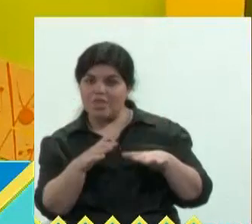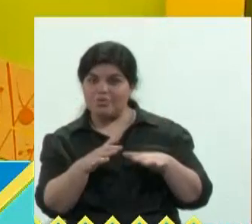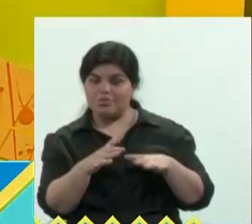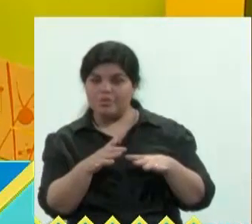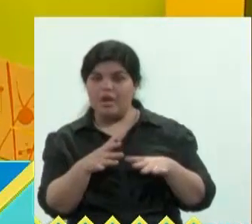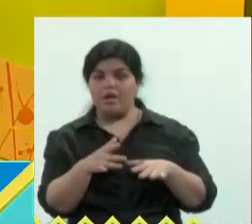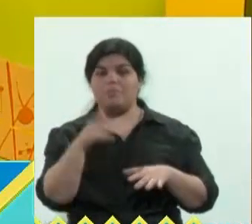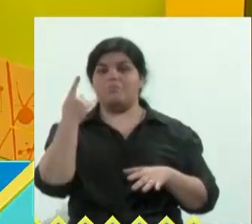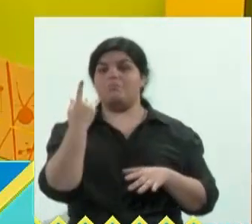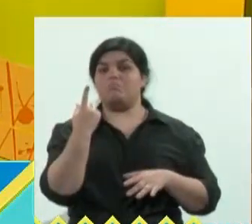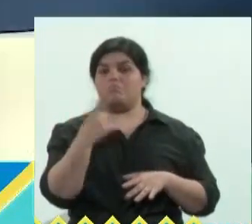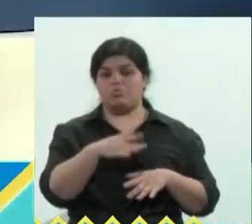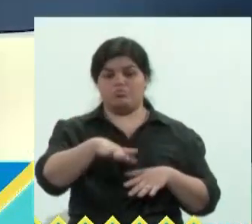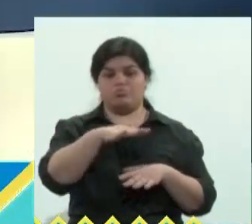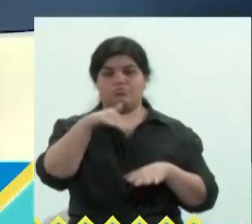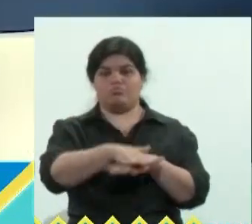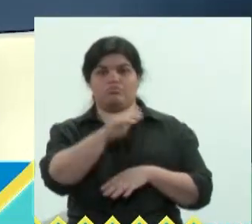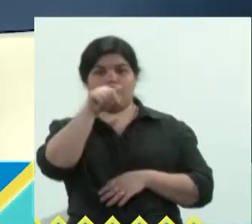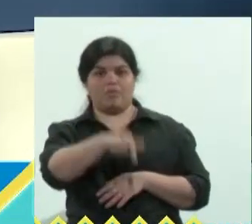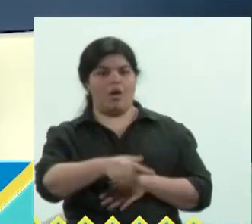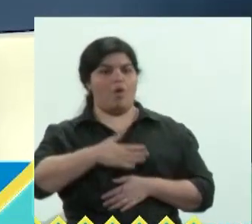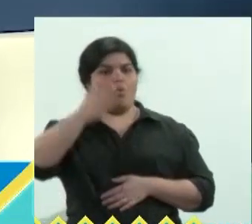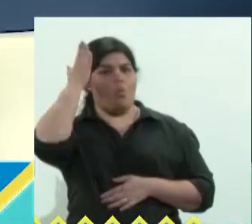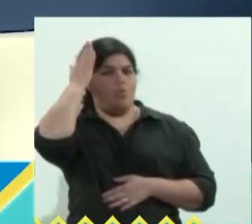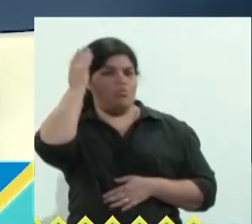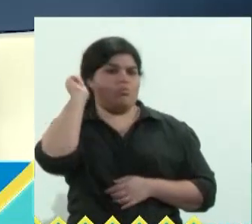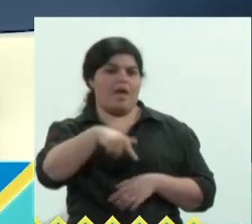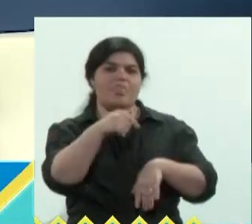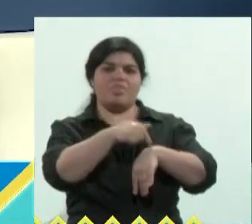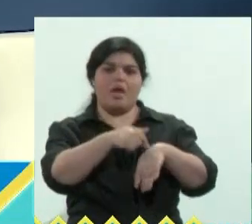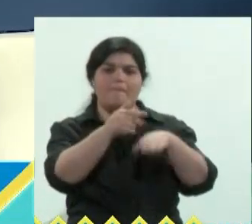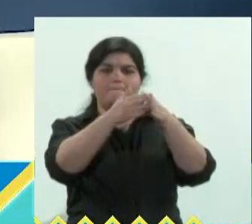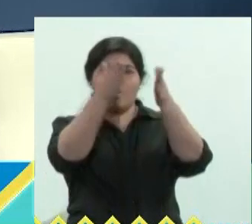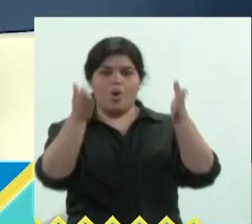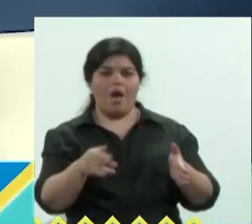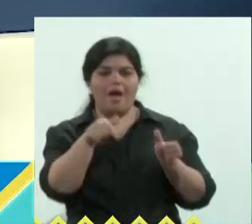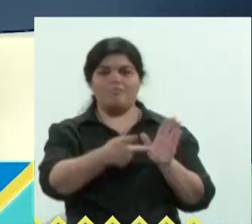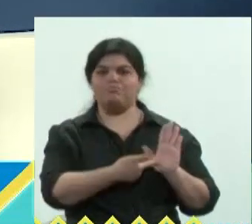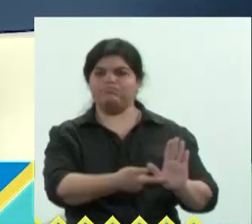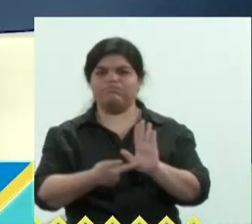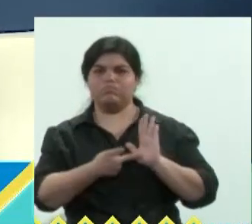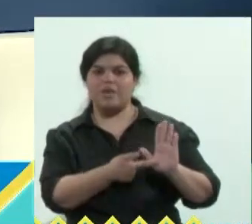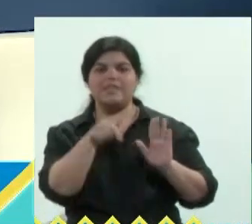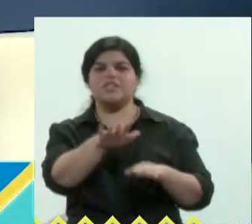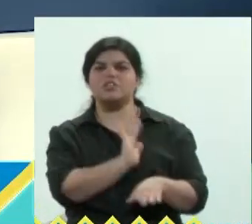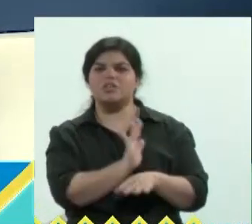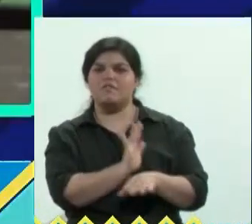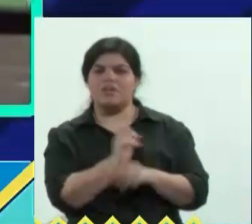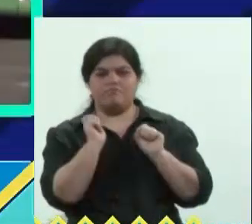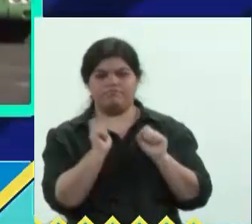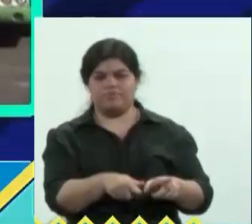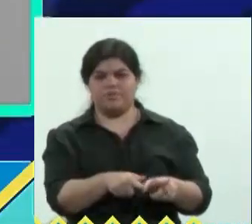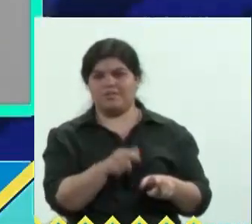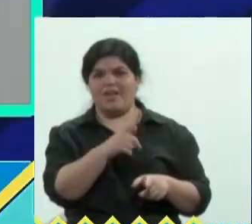pero la ciudad es el reflejo de la cultura, es el reflejo de una época, ¿no es cierto? Y eso significa que la ciudad nace de lo